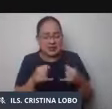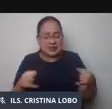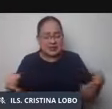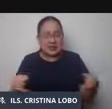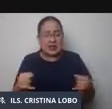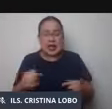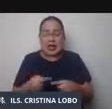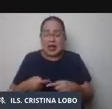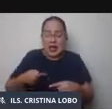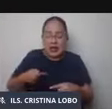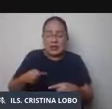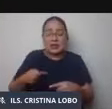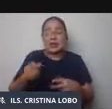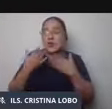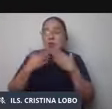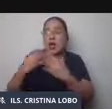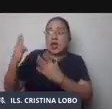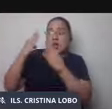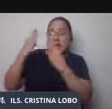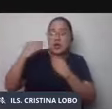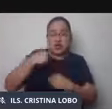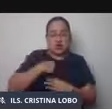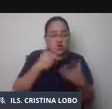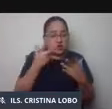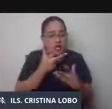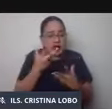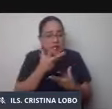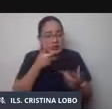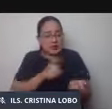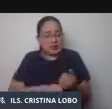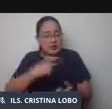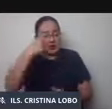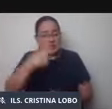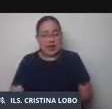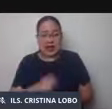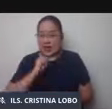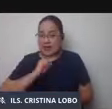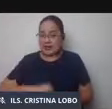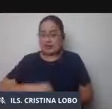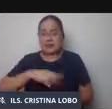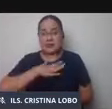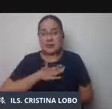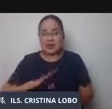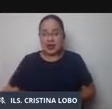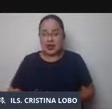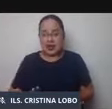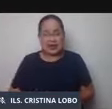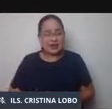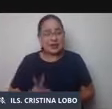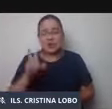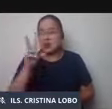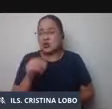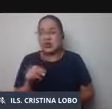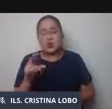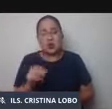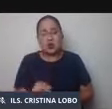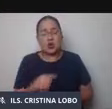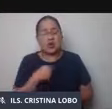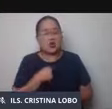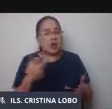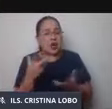enseñó que lo que hago no es lo que soy, que lo que hago es parte de